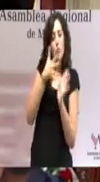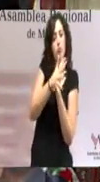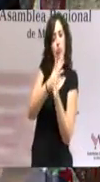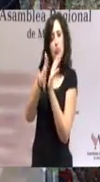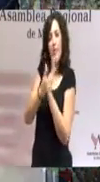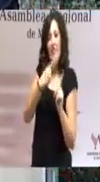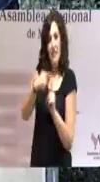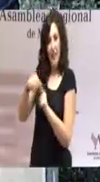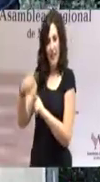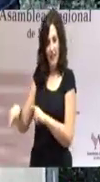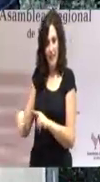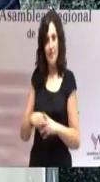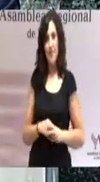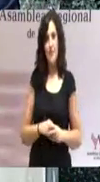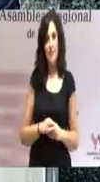El señor Tobar